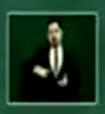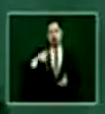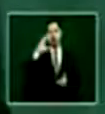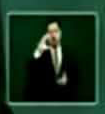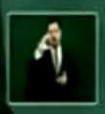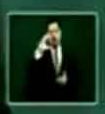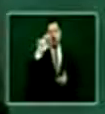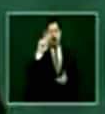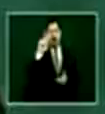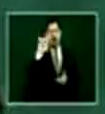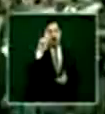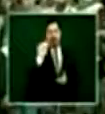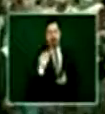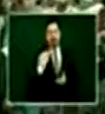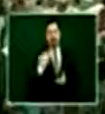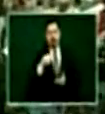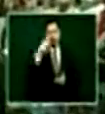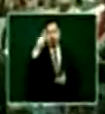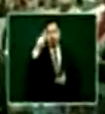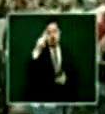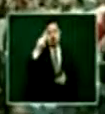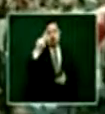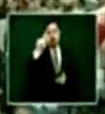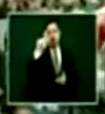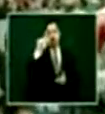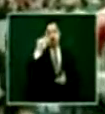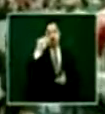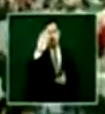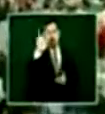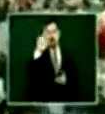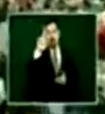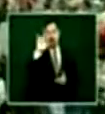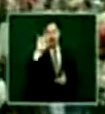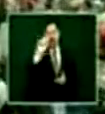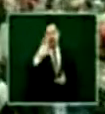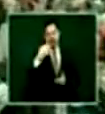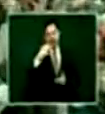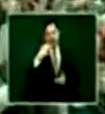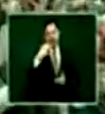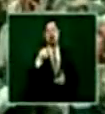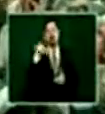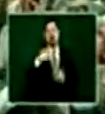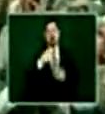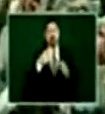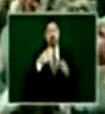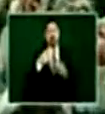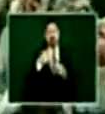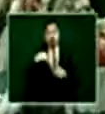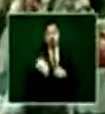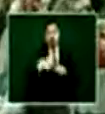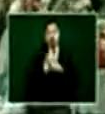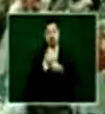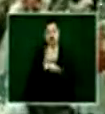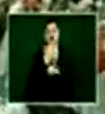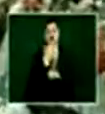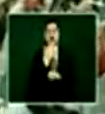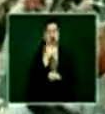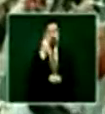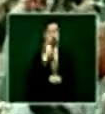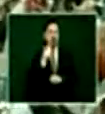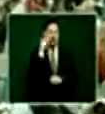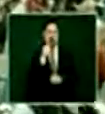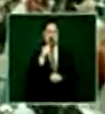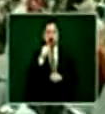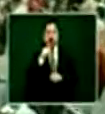no de resolver los problemas de fondo. Como en otras economías, los consumidores están siendo, digamos que, resistentes o como motor de lo que es